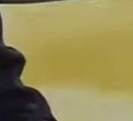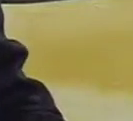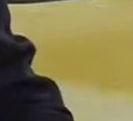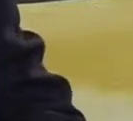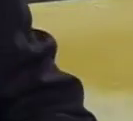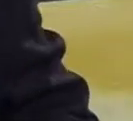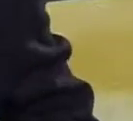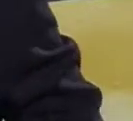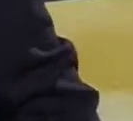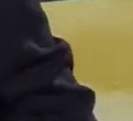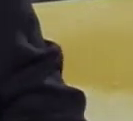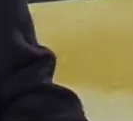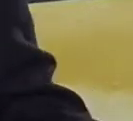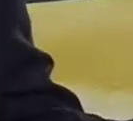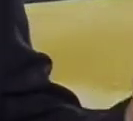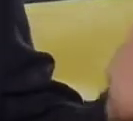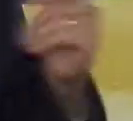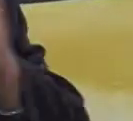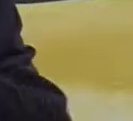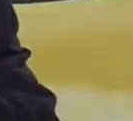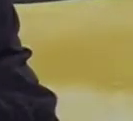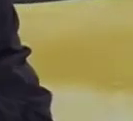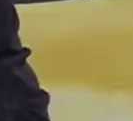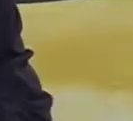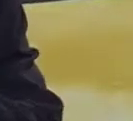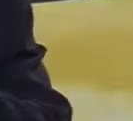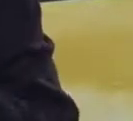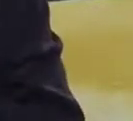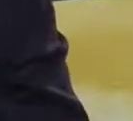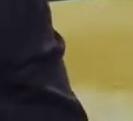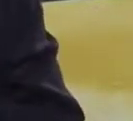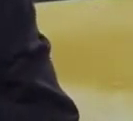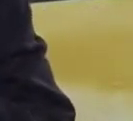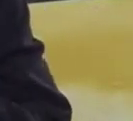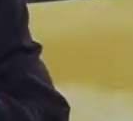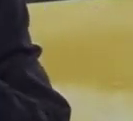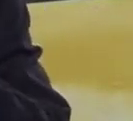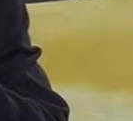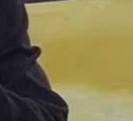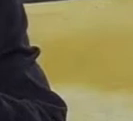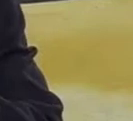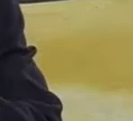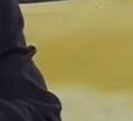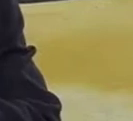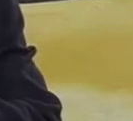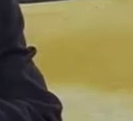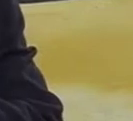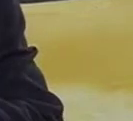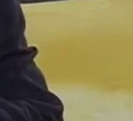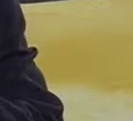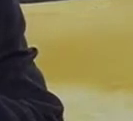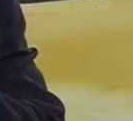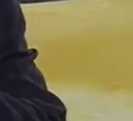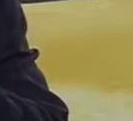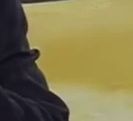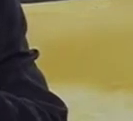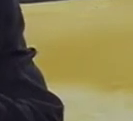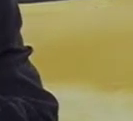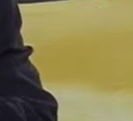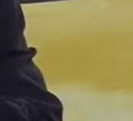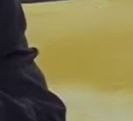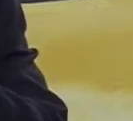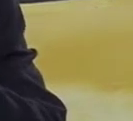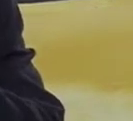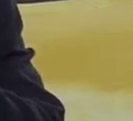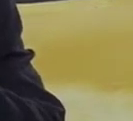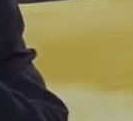Volvemos al primer estudio bíblico. Hoy continuamos con este hermosísimo libro sagrado, el libro de los Hechos de